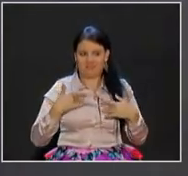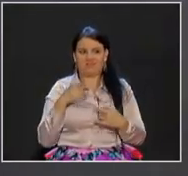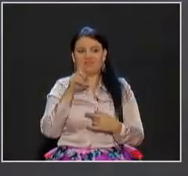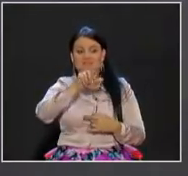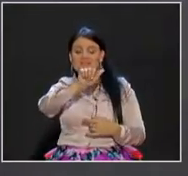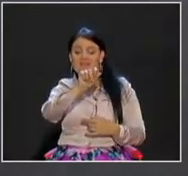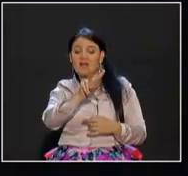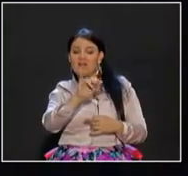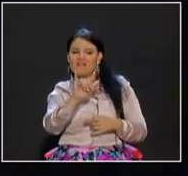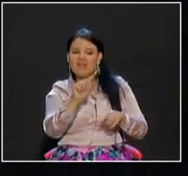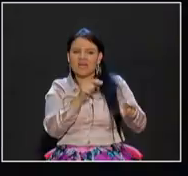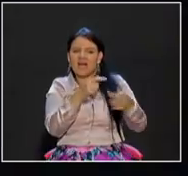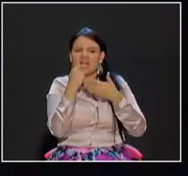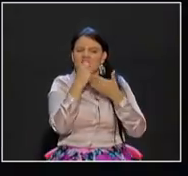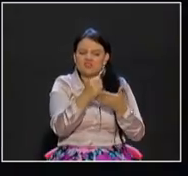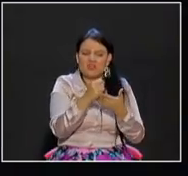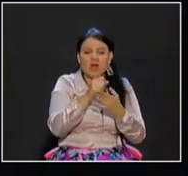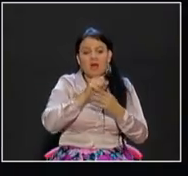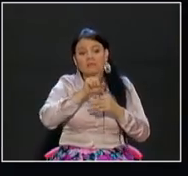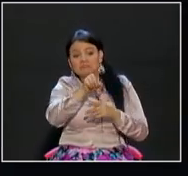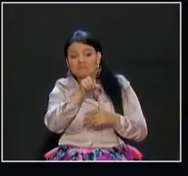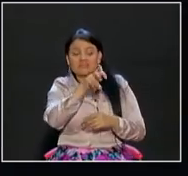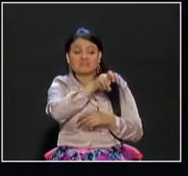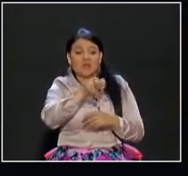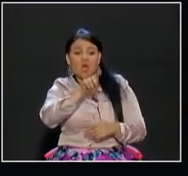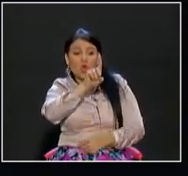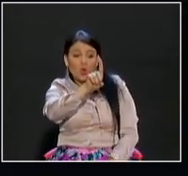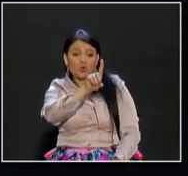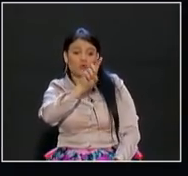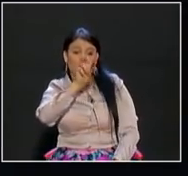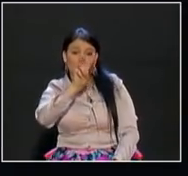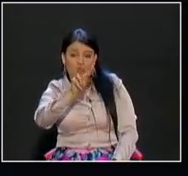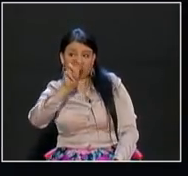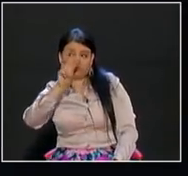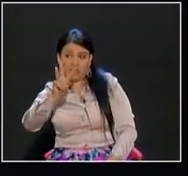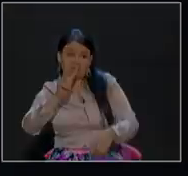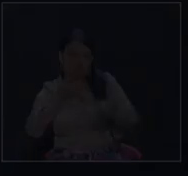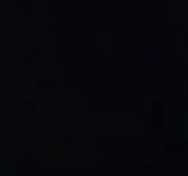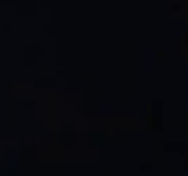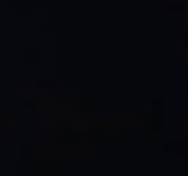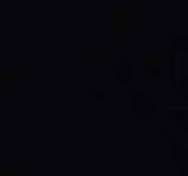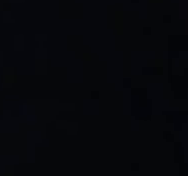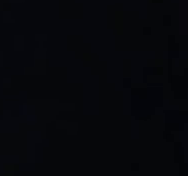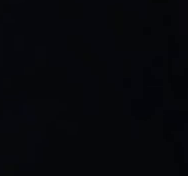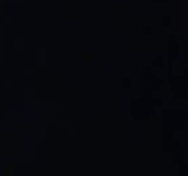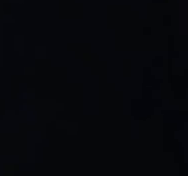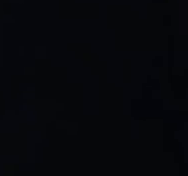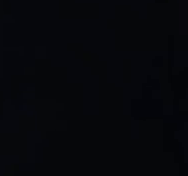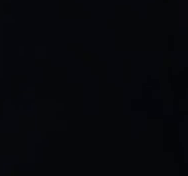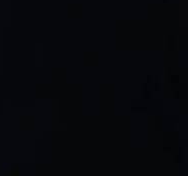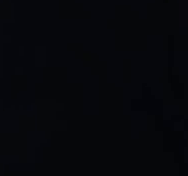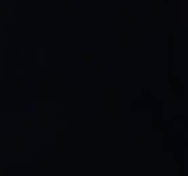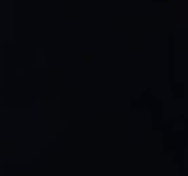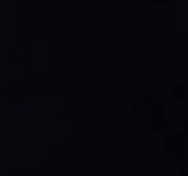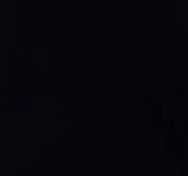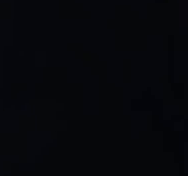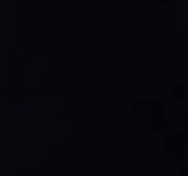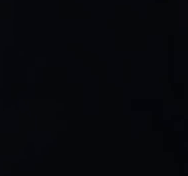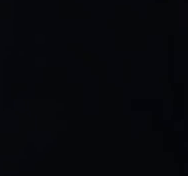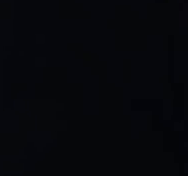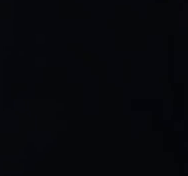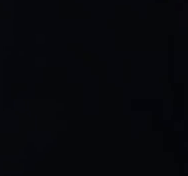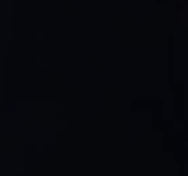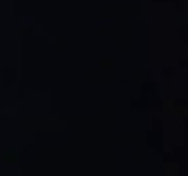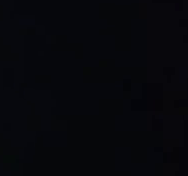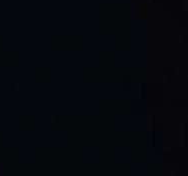los estratos unidos de la ciudadanía está en el nivel 1 de la salud maneja 1.8 mil millones